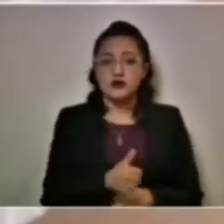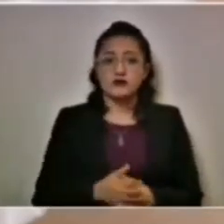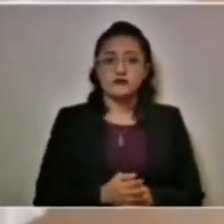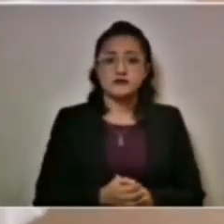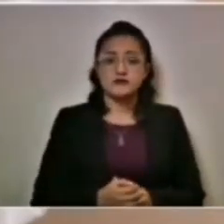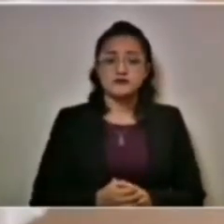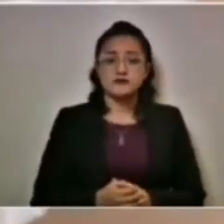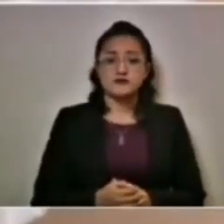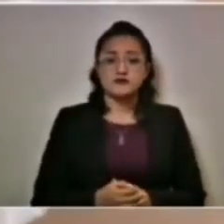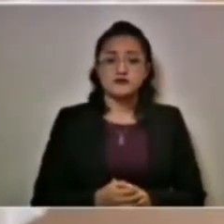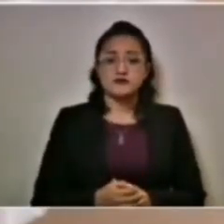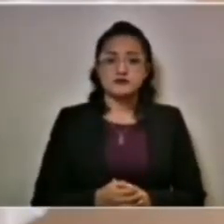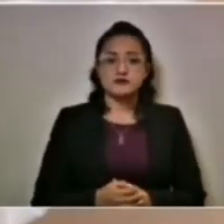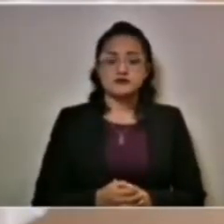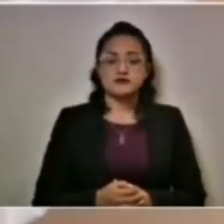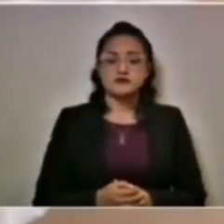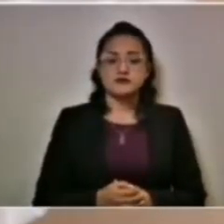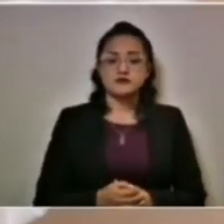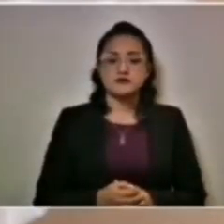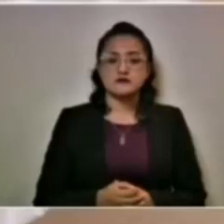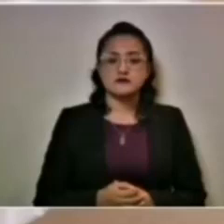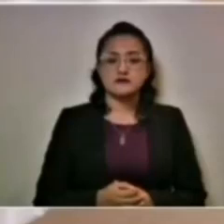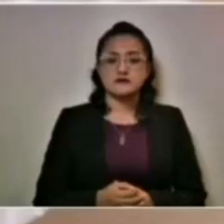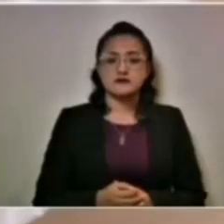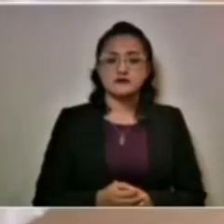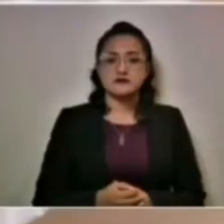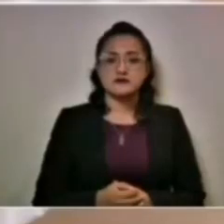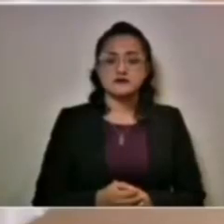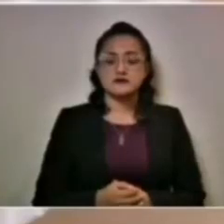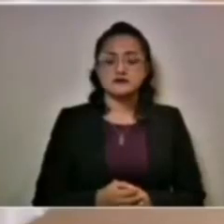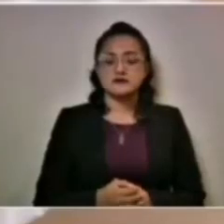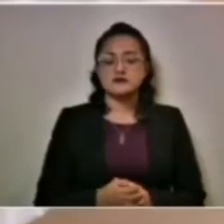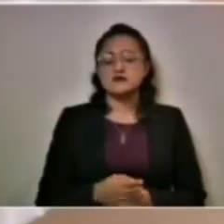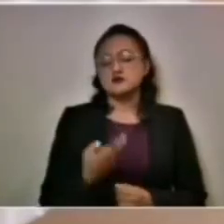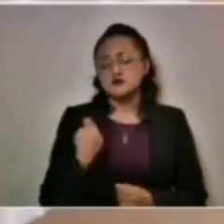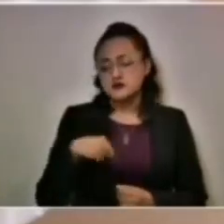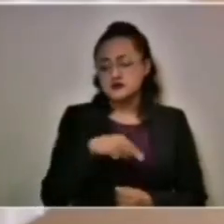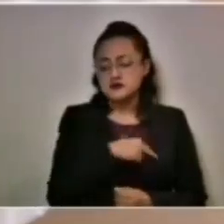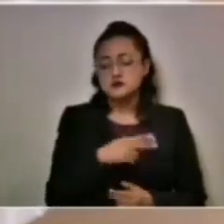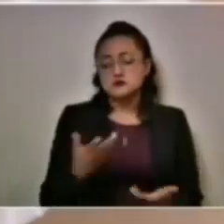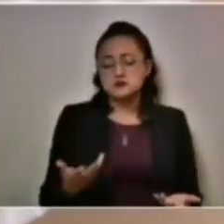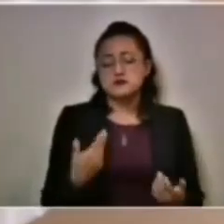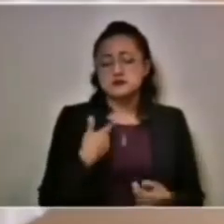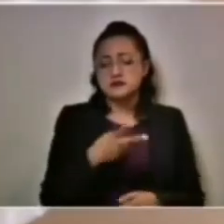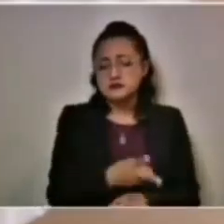Nosotros exhortamos